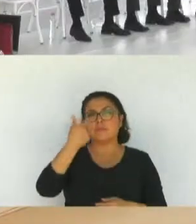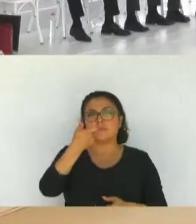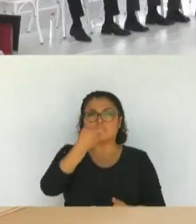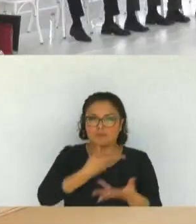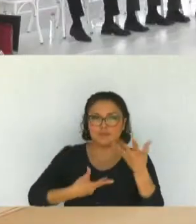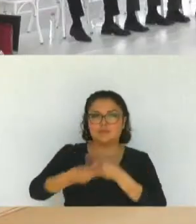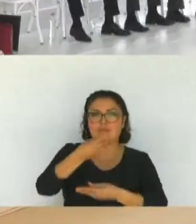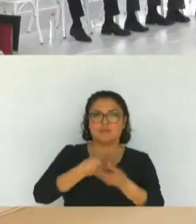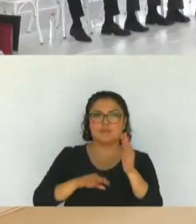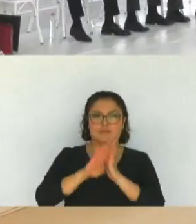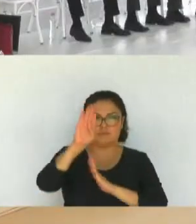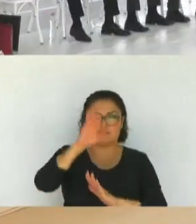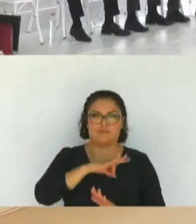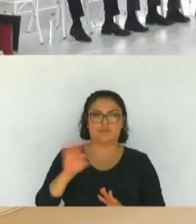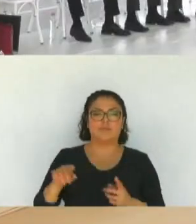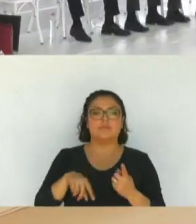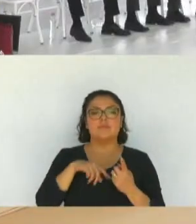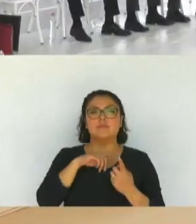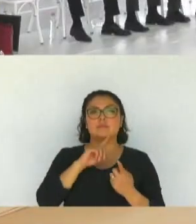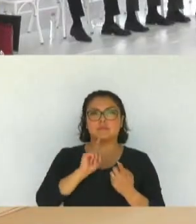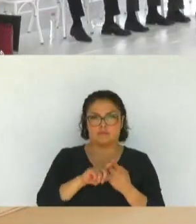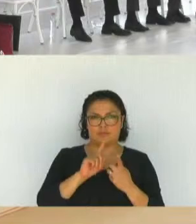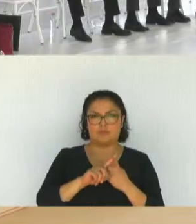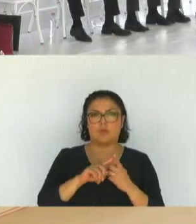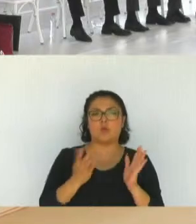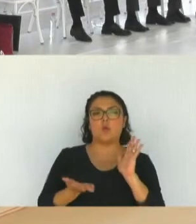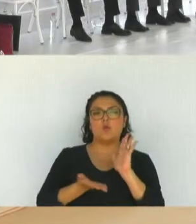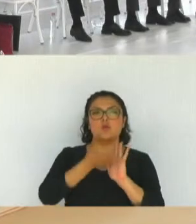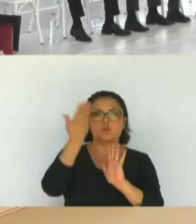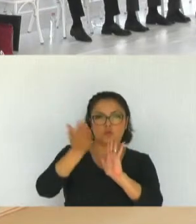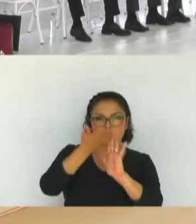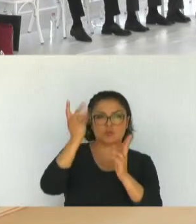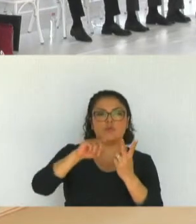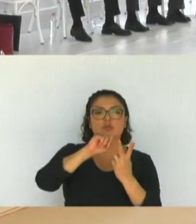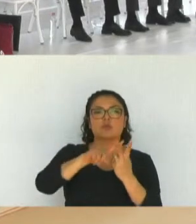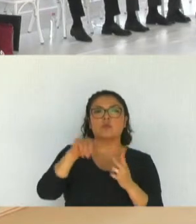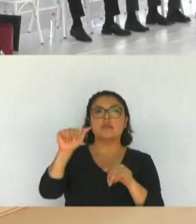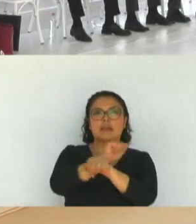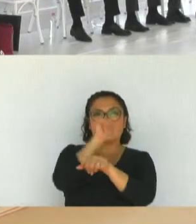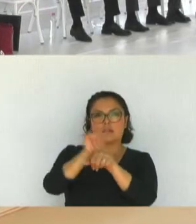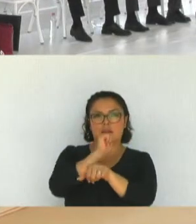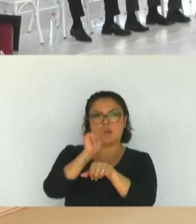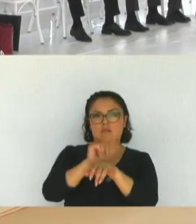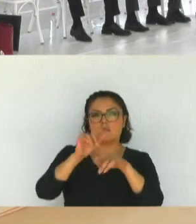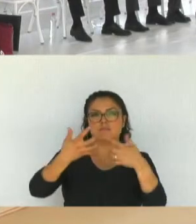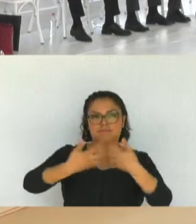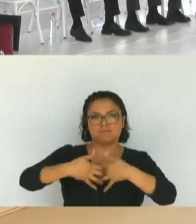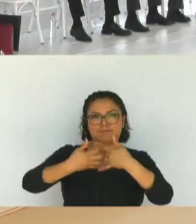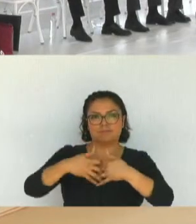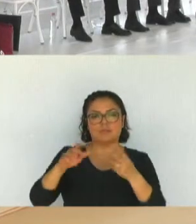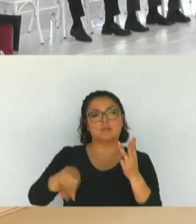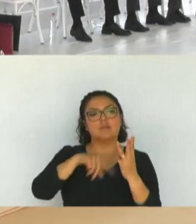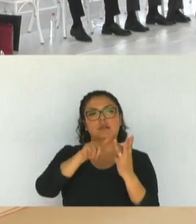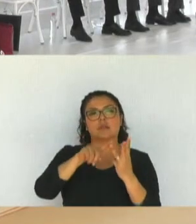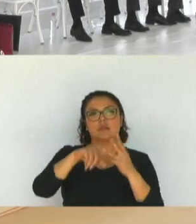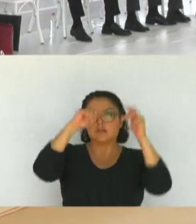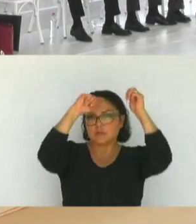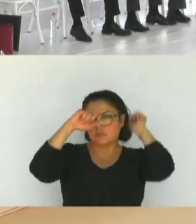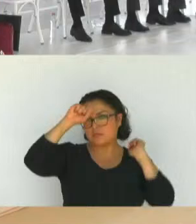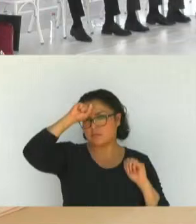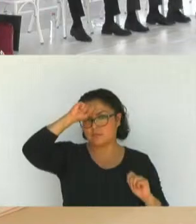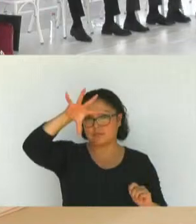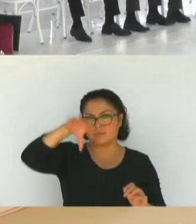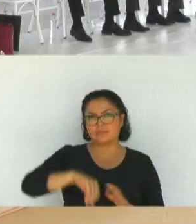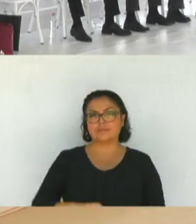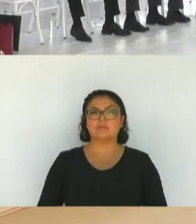esenciales. La construcción, todo el sector automotriz y justamente la minería. Pero no era tan fácil como solo